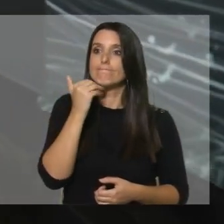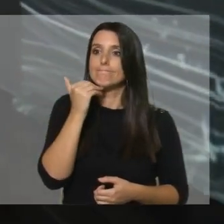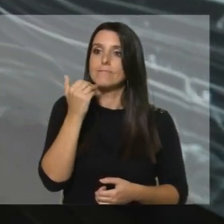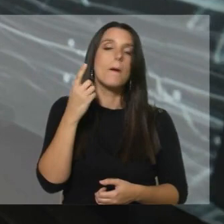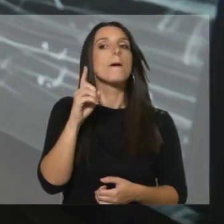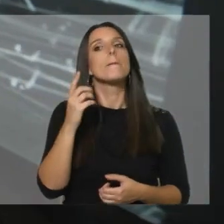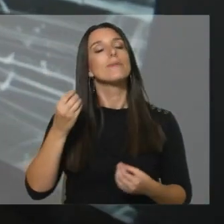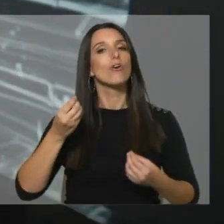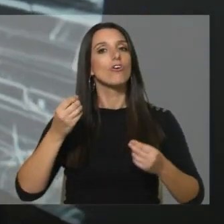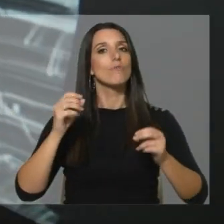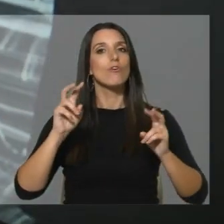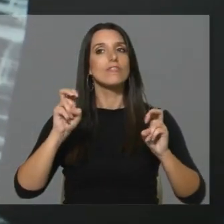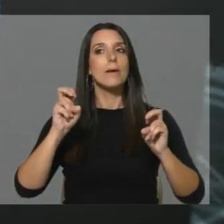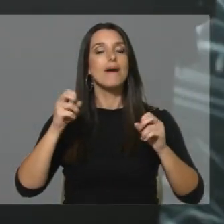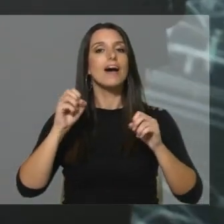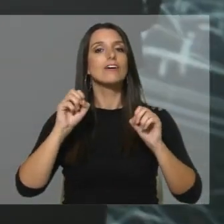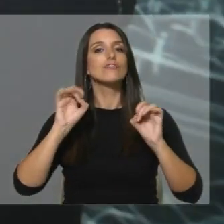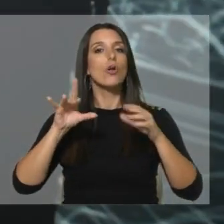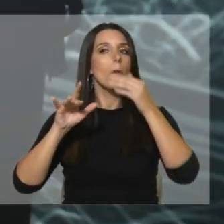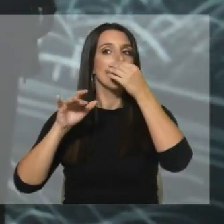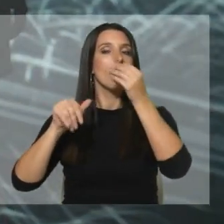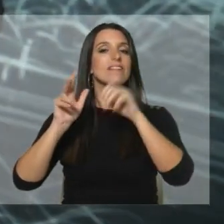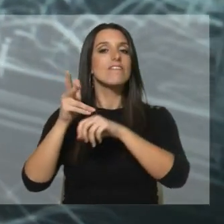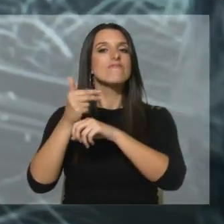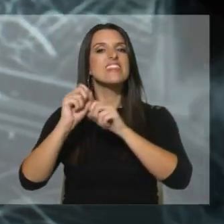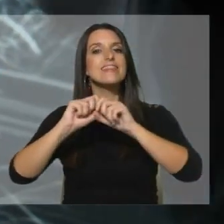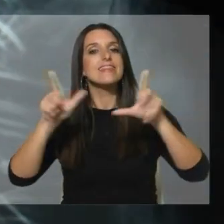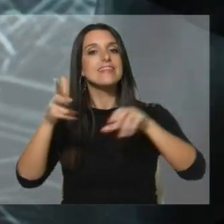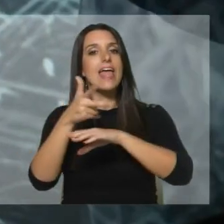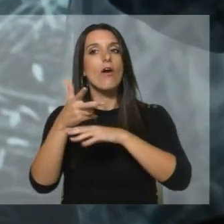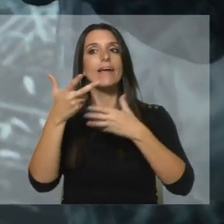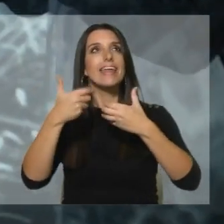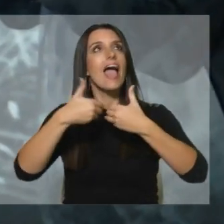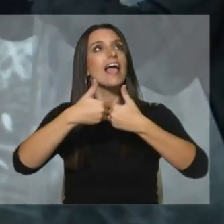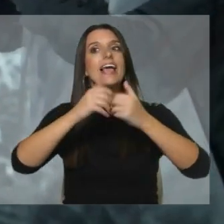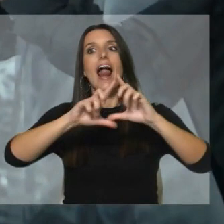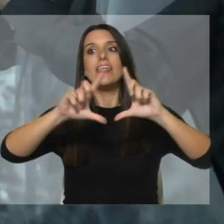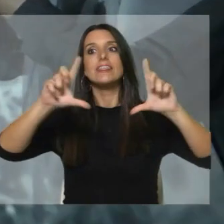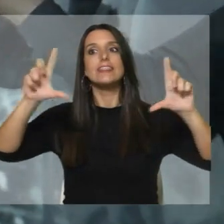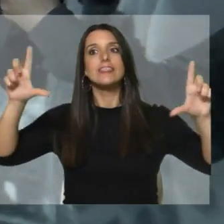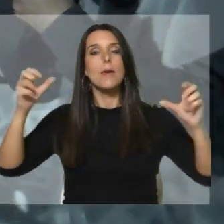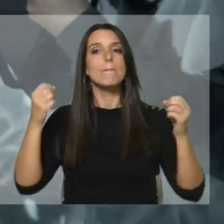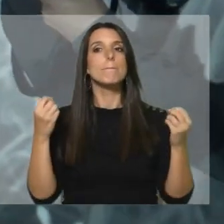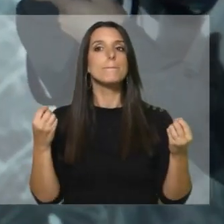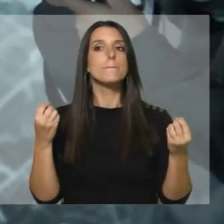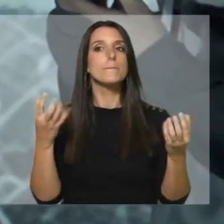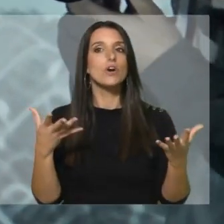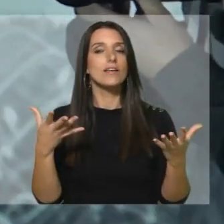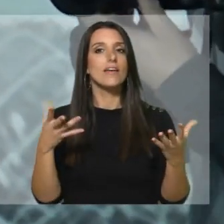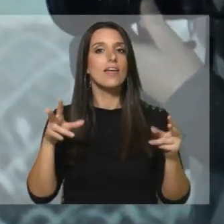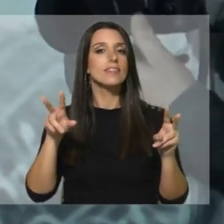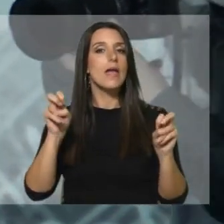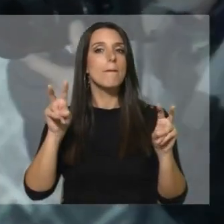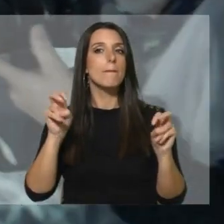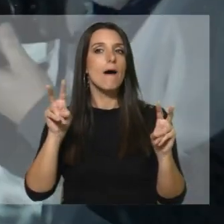como es una cuestión virtual, me daba ganas de que sea una gran virtualidad, ¿no? Porque la